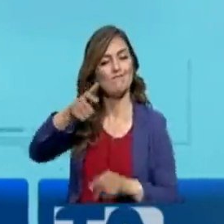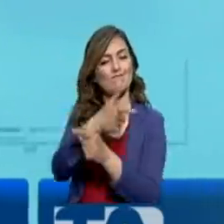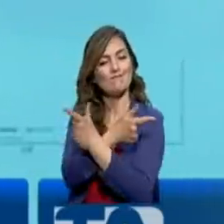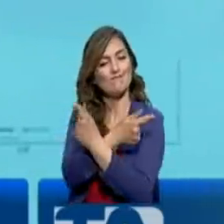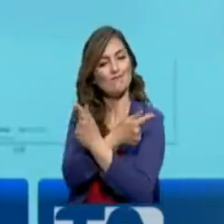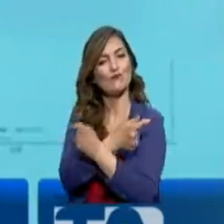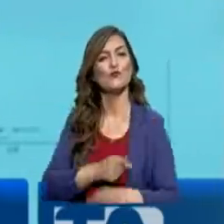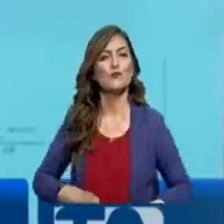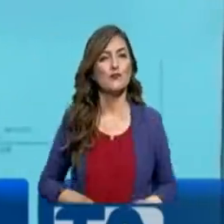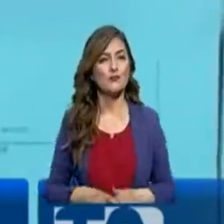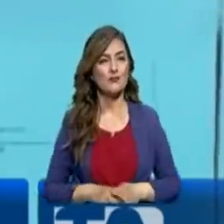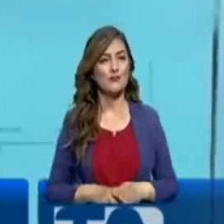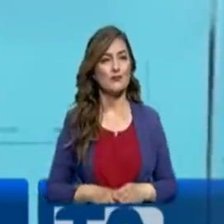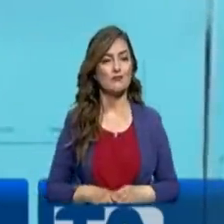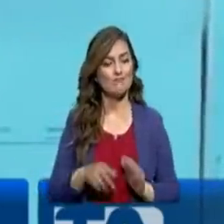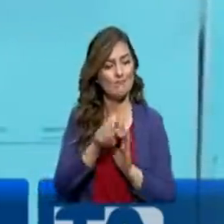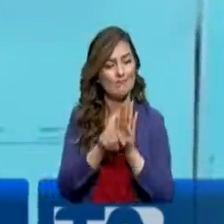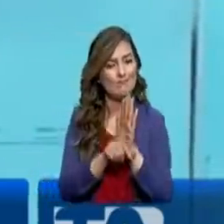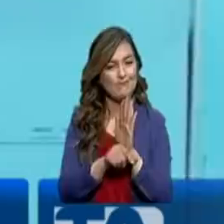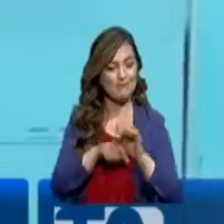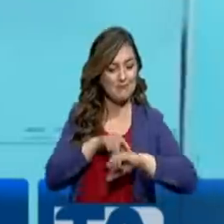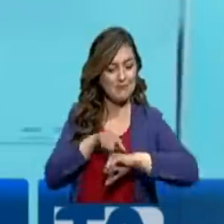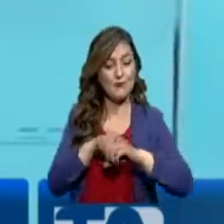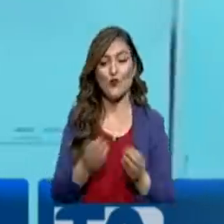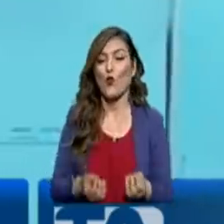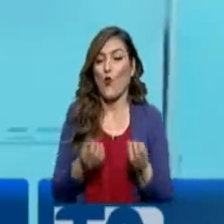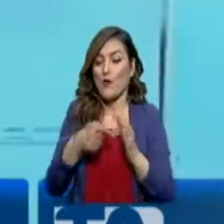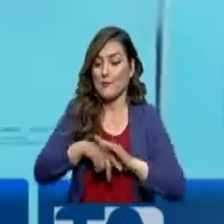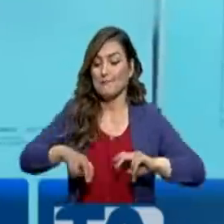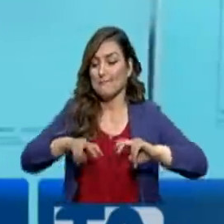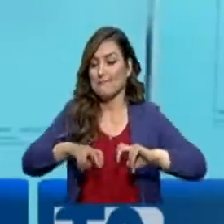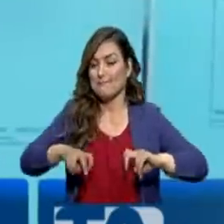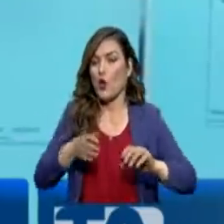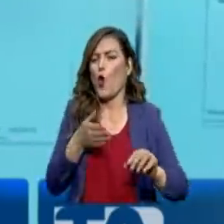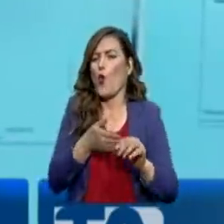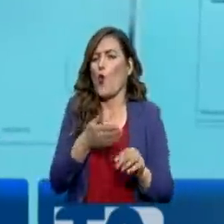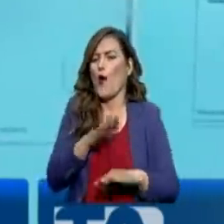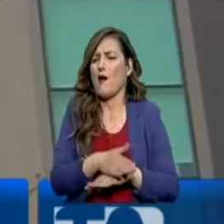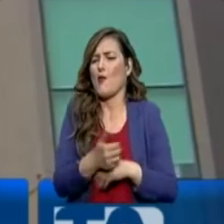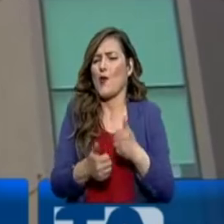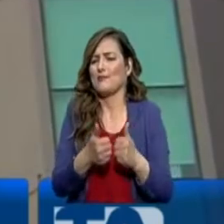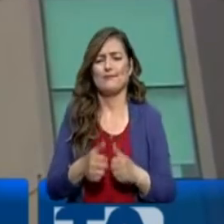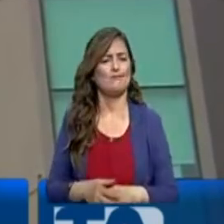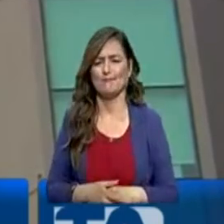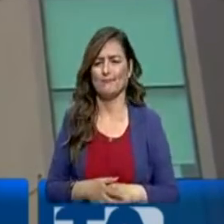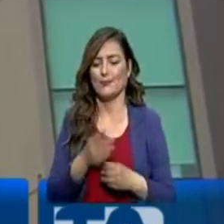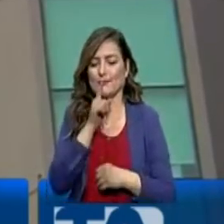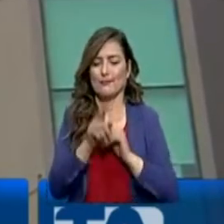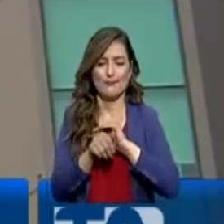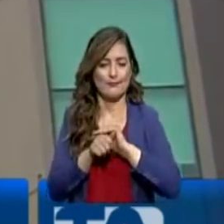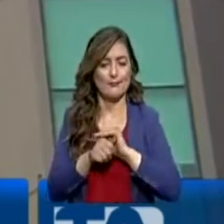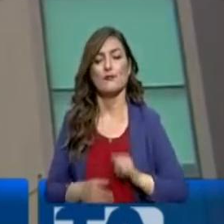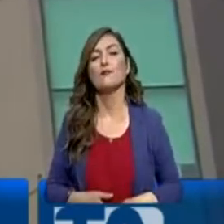de Twitter. Sin embargo, no se detalla el periodo en que se realizaron las auditorías ni el objeto de los exámenes. A través de un comunicado,